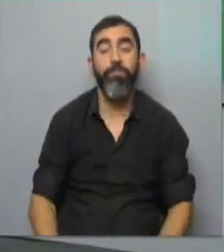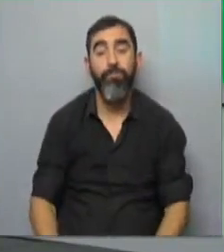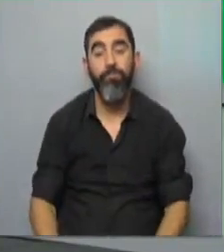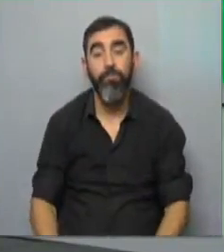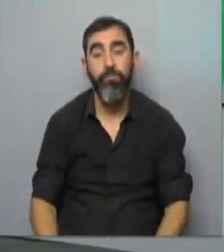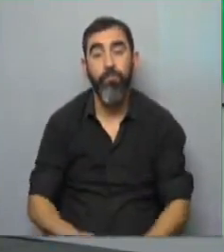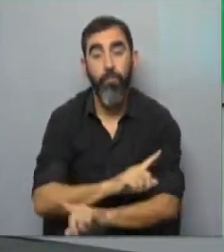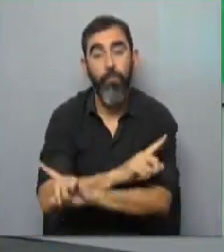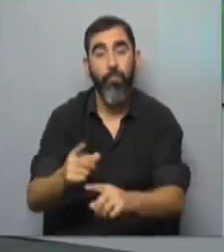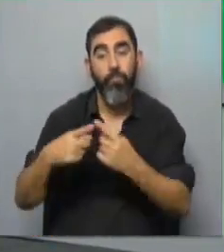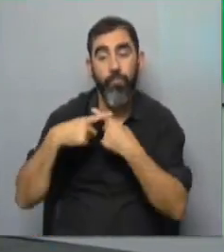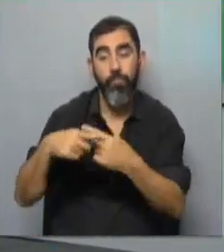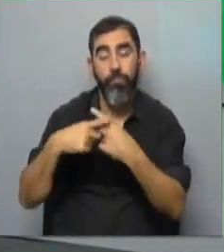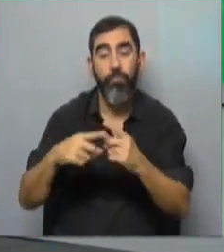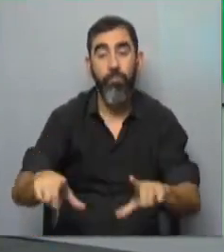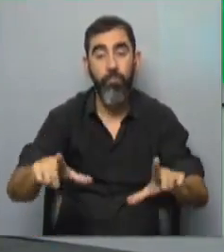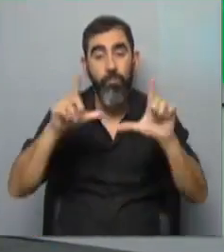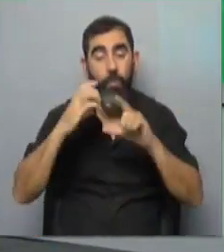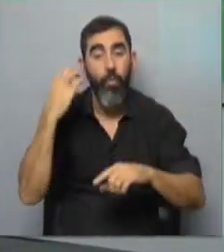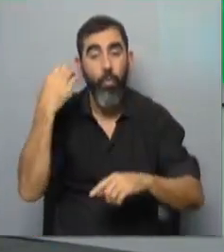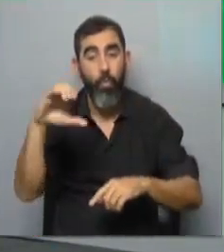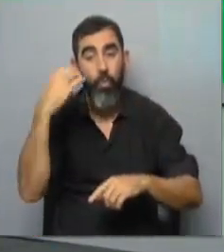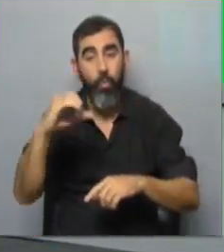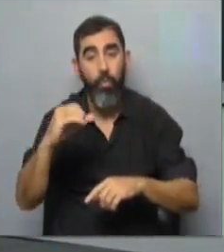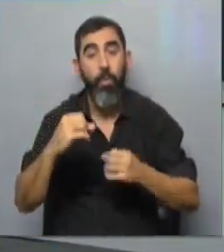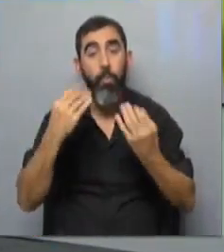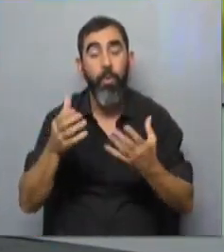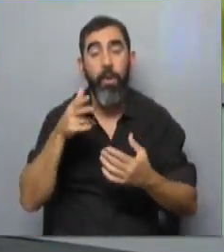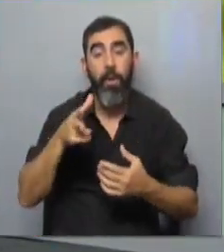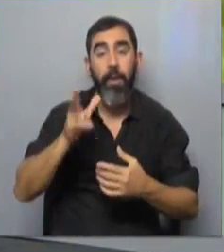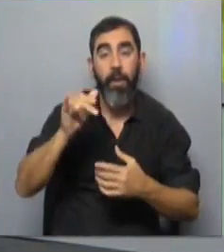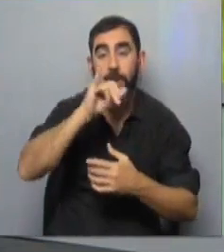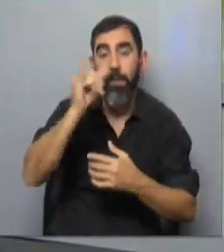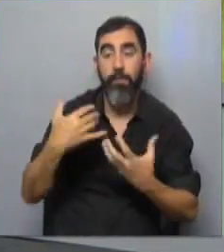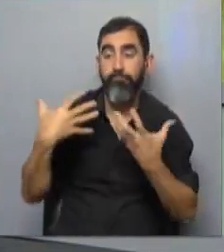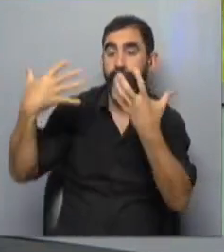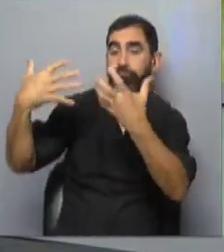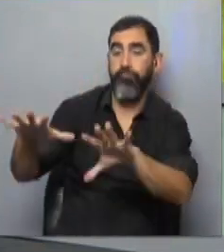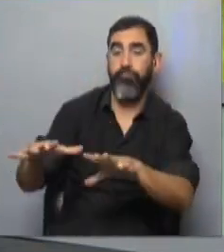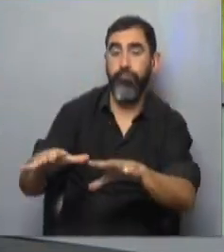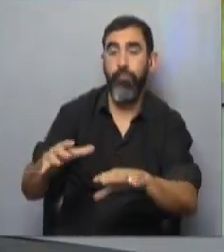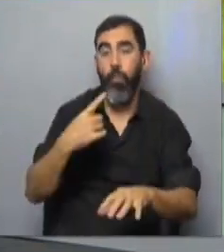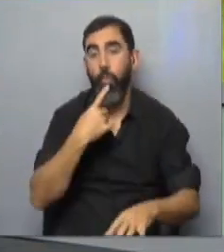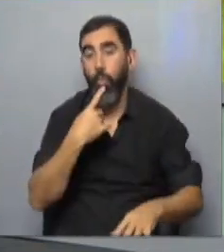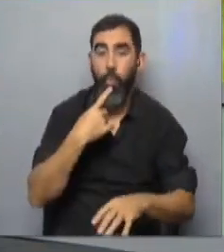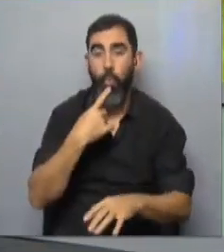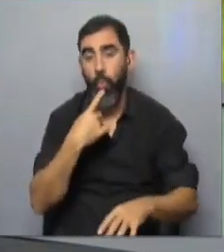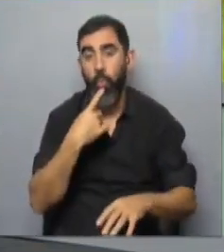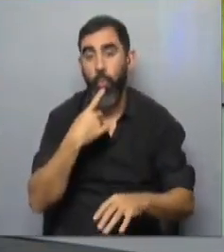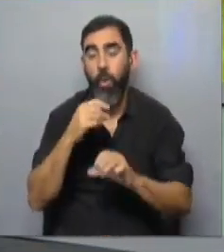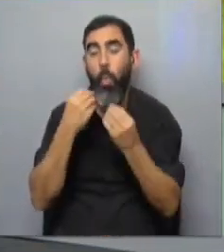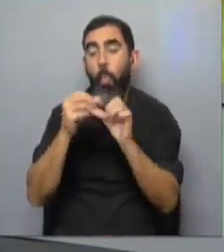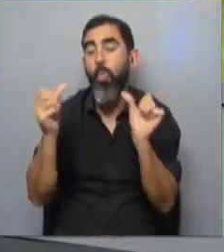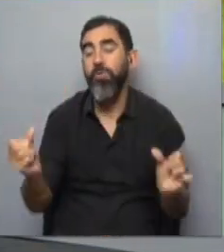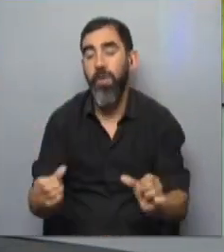no habrá debate entre los candidatos presidenciales de Colombia luego que Rodolfo Hernández renunciara al mismo por dudas en su